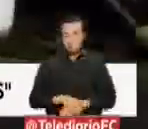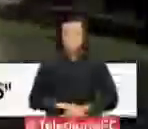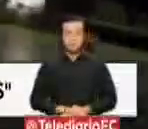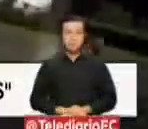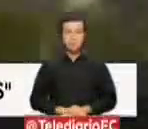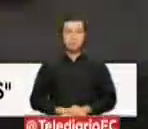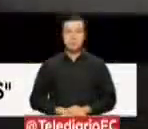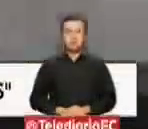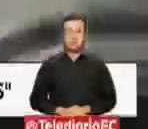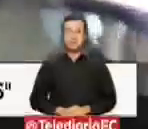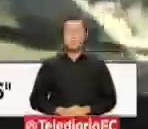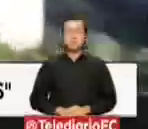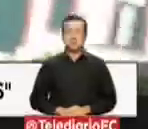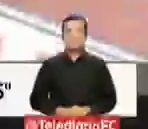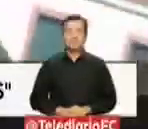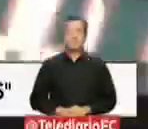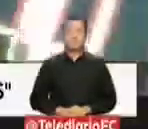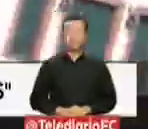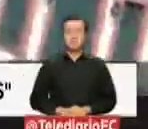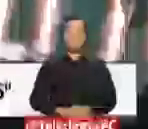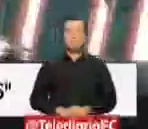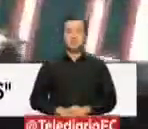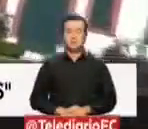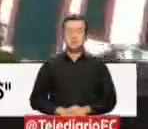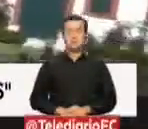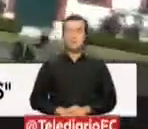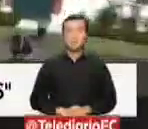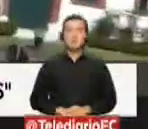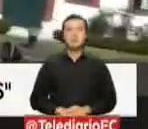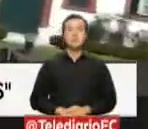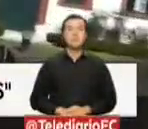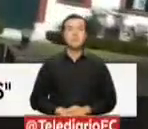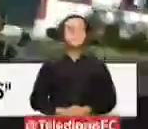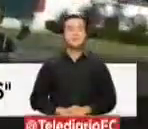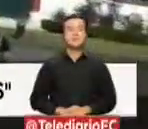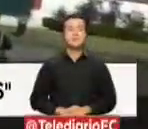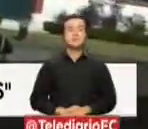Olivo. Ahí lo cuenta. Hoy es